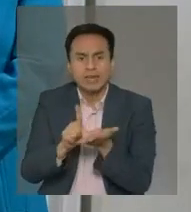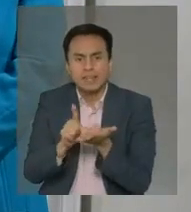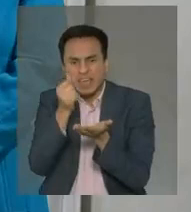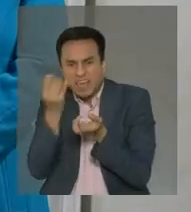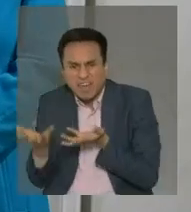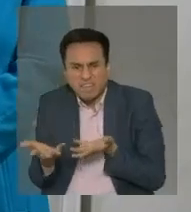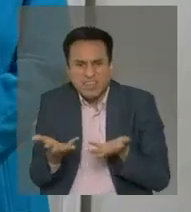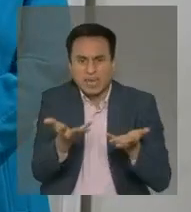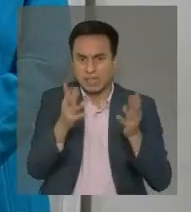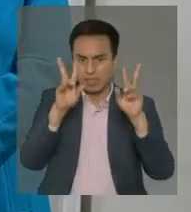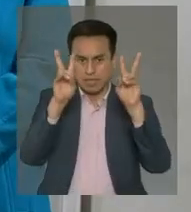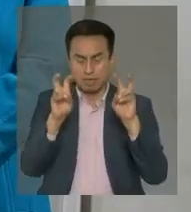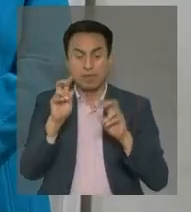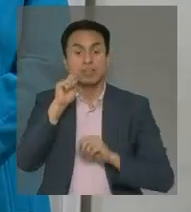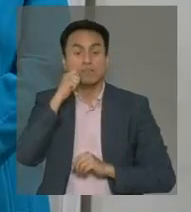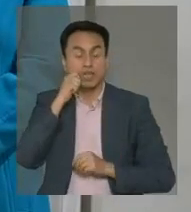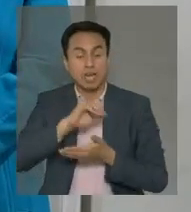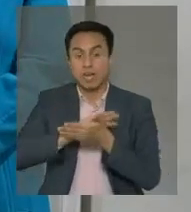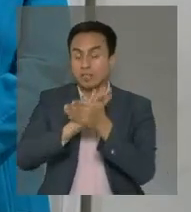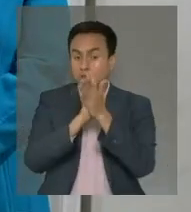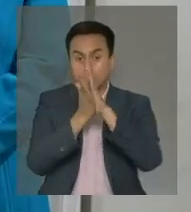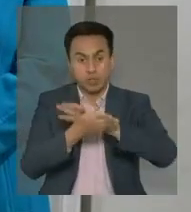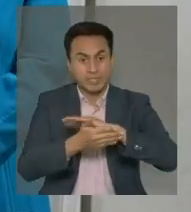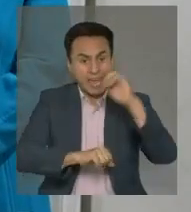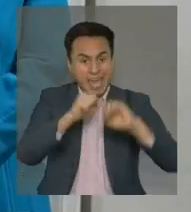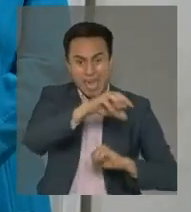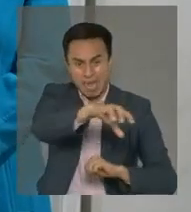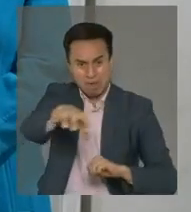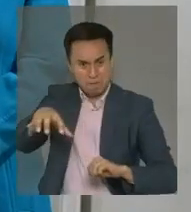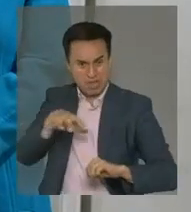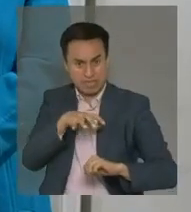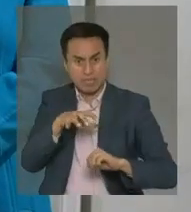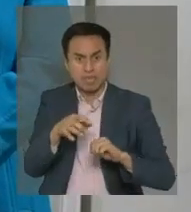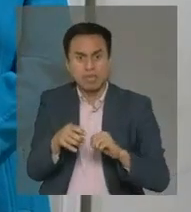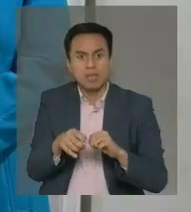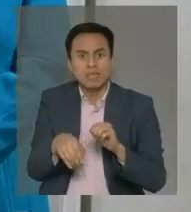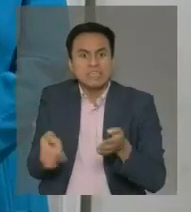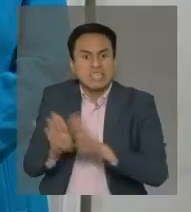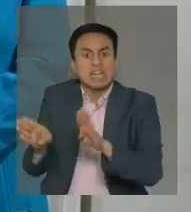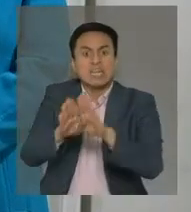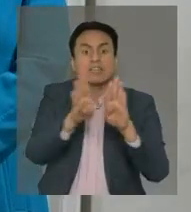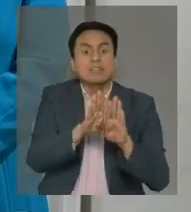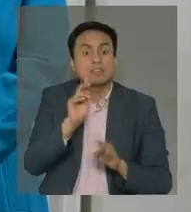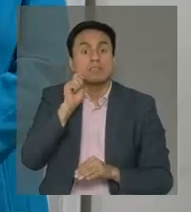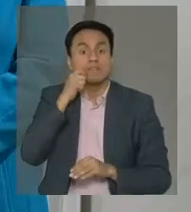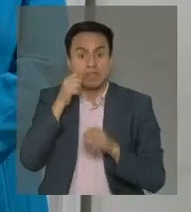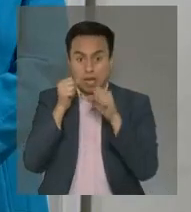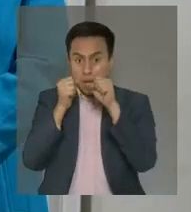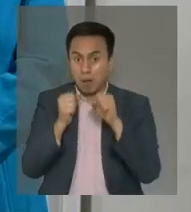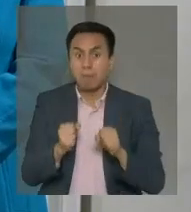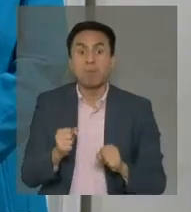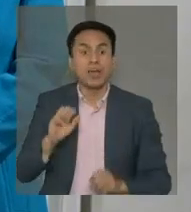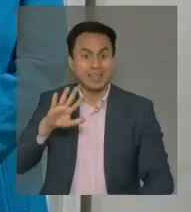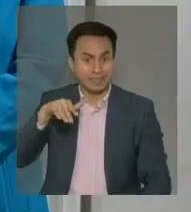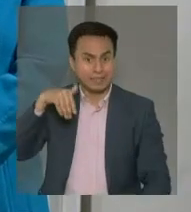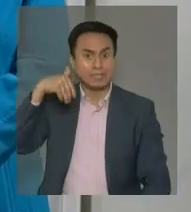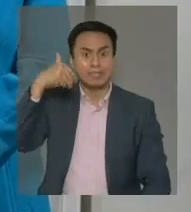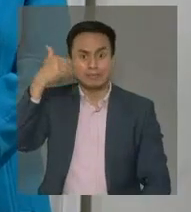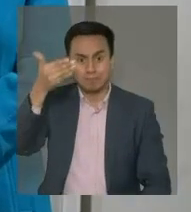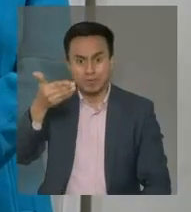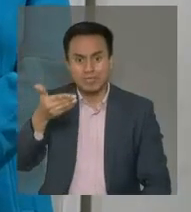evitarlo este tema considerando que tengo que todas estas empresas si se aumentan los cierres pueden obviamente entrar a